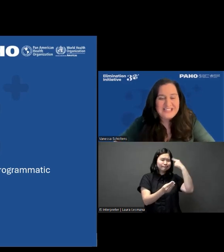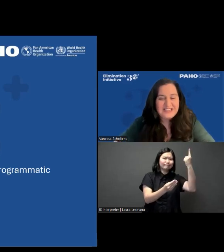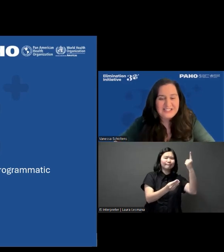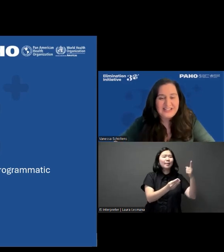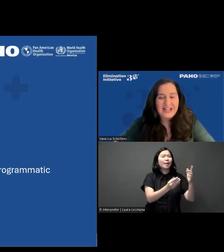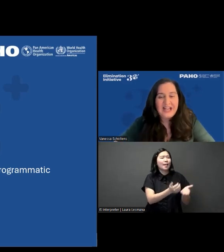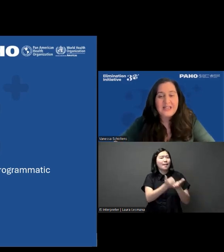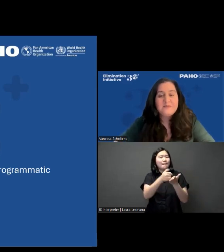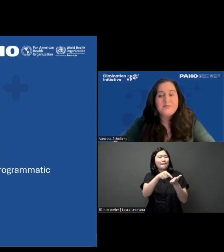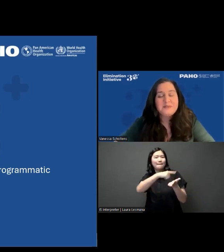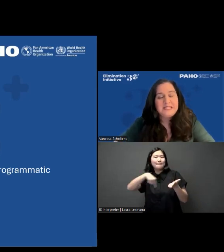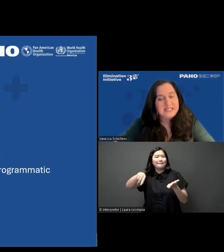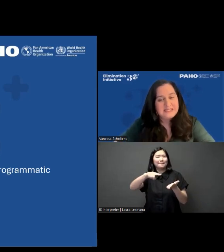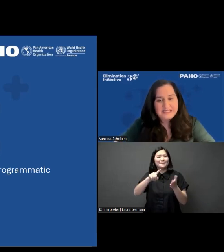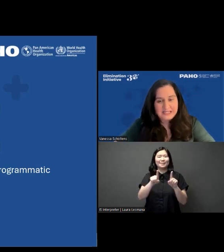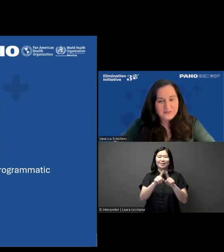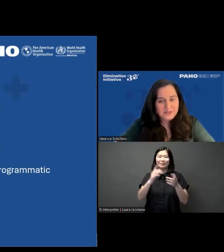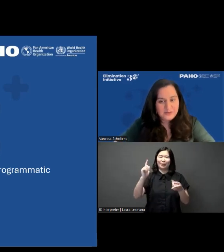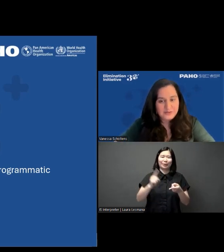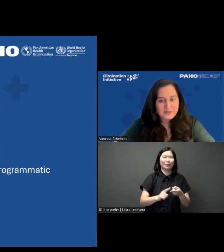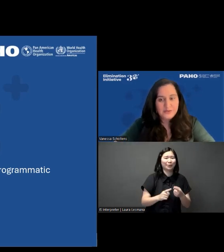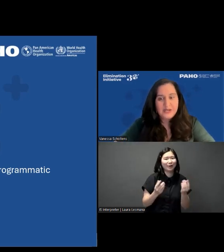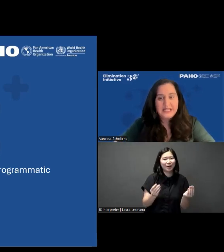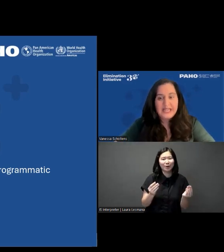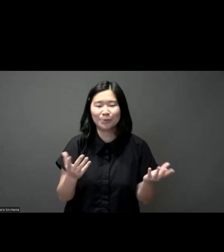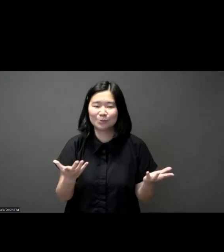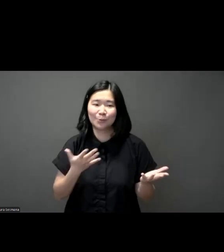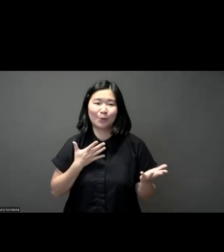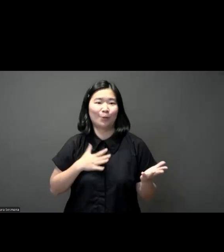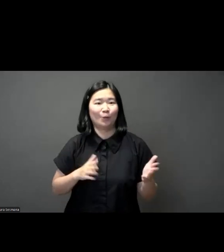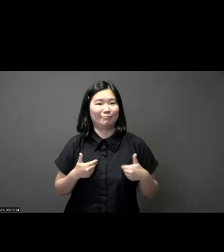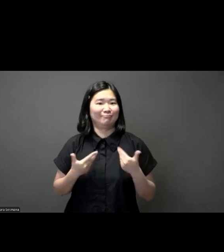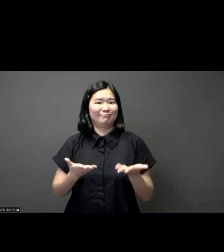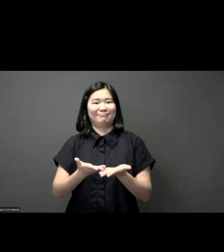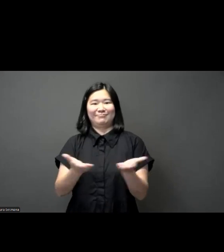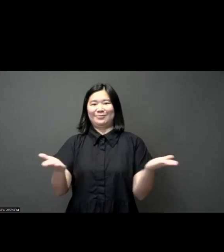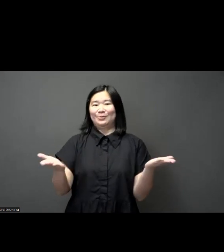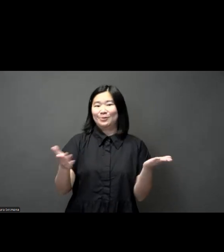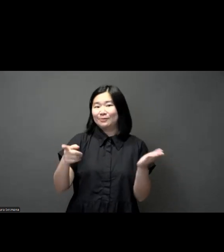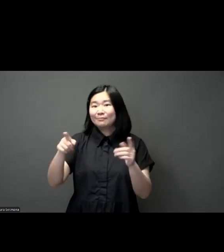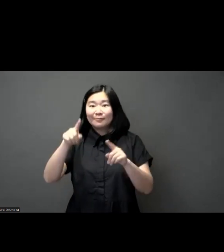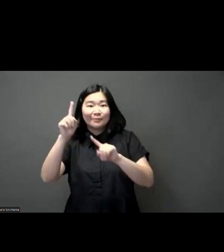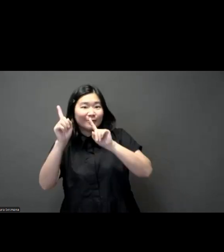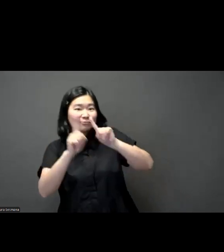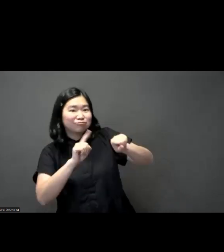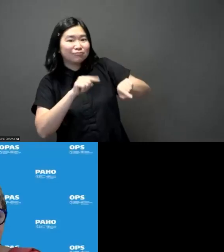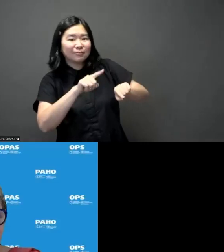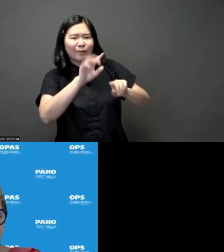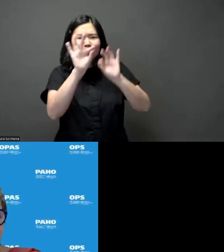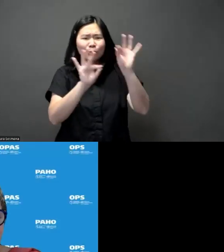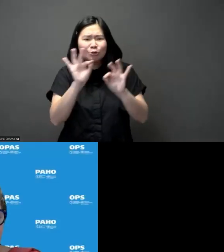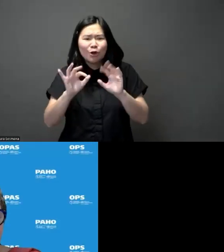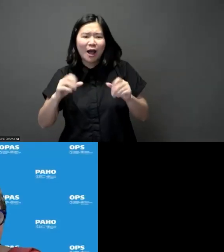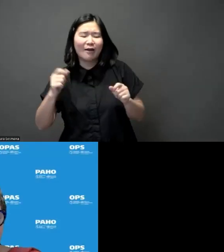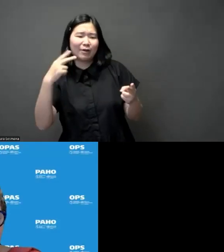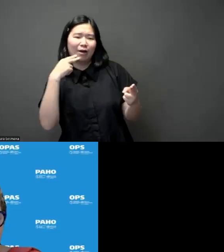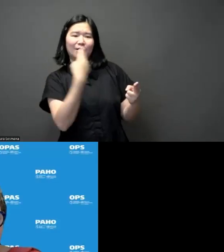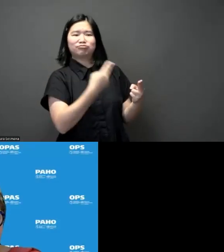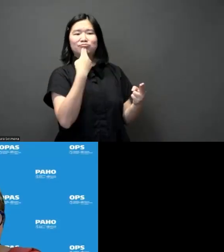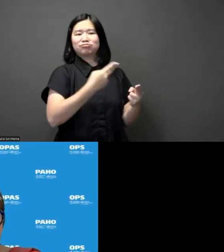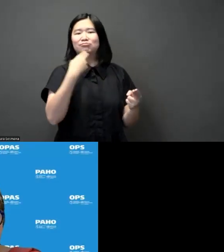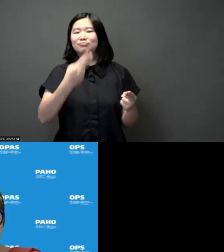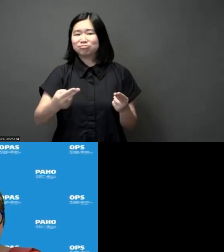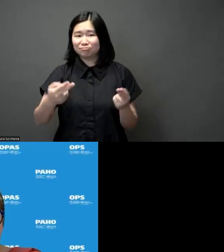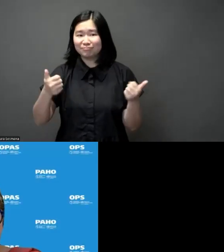a start todas our sus preguntas. session, Por I favor, am esperen a pleased eso to entonces. introduce Dra. Ahora es un Gary placer Eichmann, presentarles a la author of the doctora Gary Department of Eichmann, Social directora and del Environmental